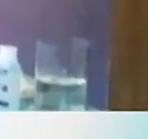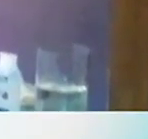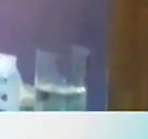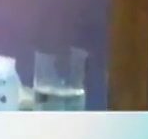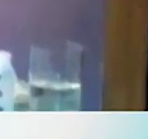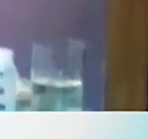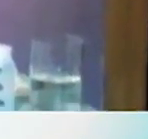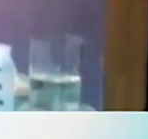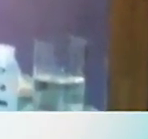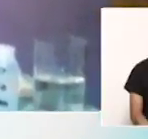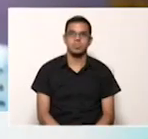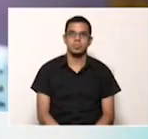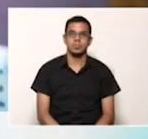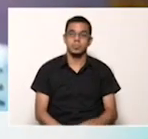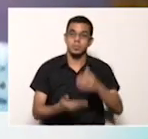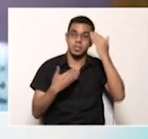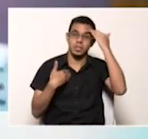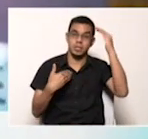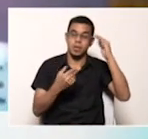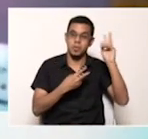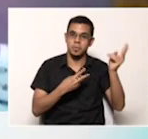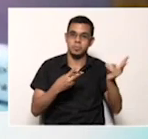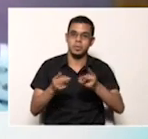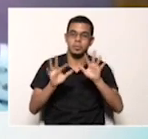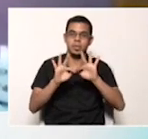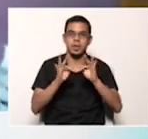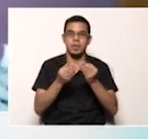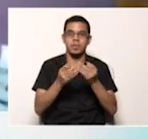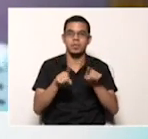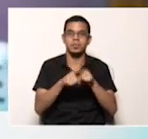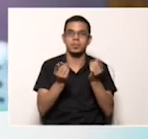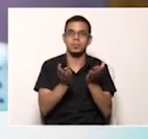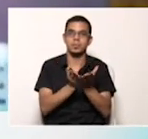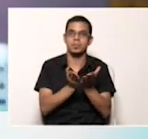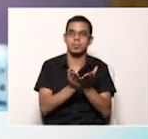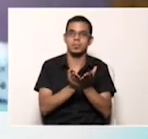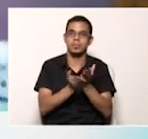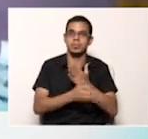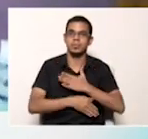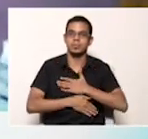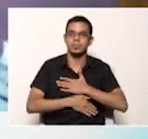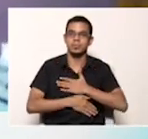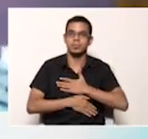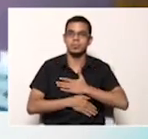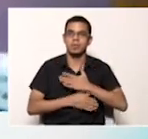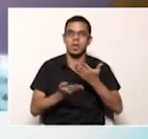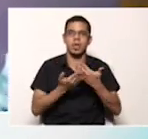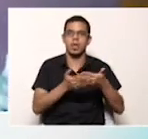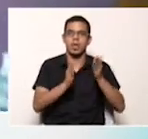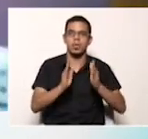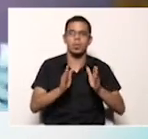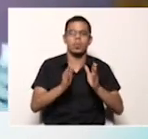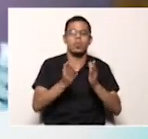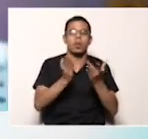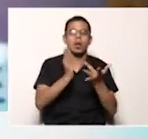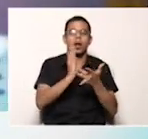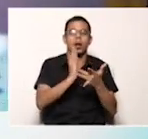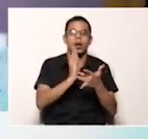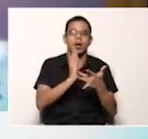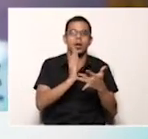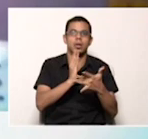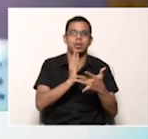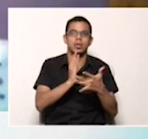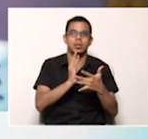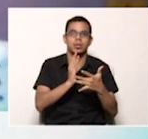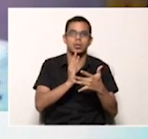Saludos, bienvenidos a este programa Cada Familia una Escuela. Les habla María Agnes Galinde, estudiante de la Escuela Técnica Agropecuaria del municipio